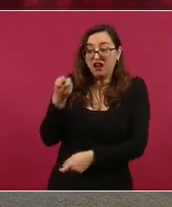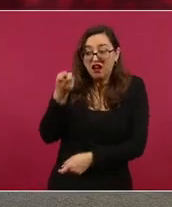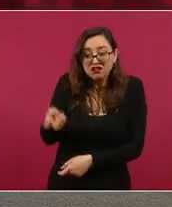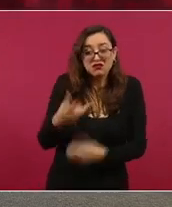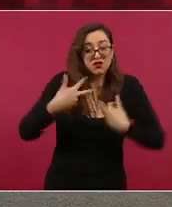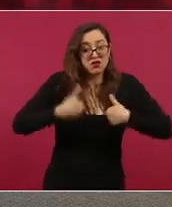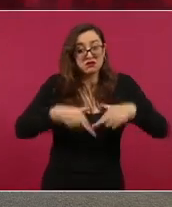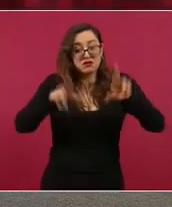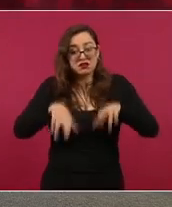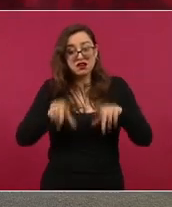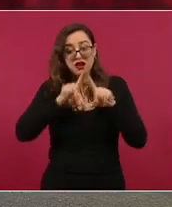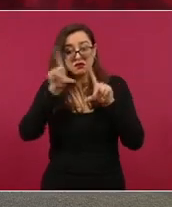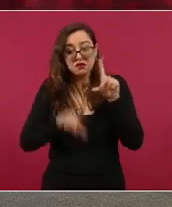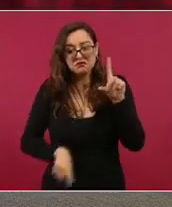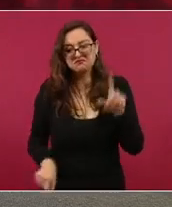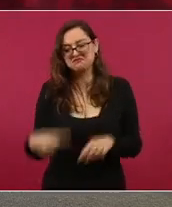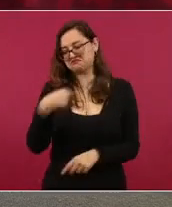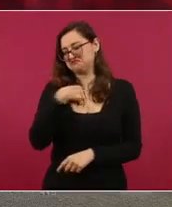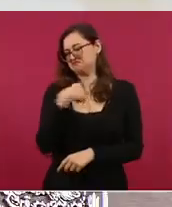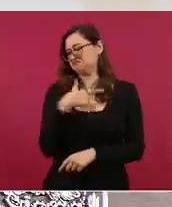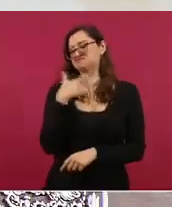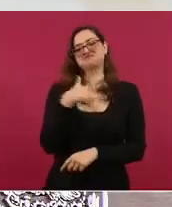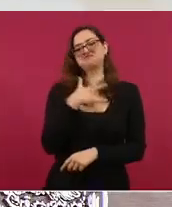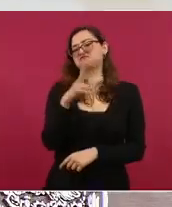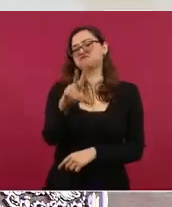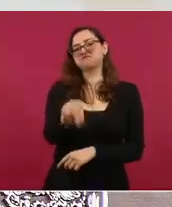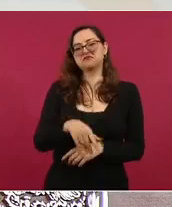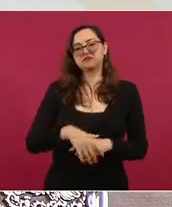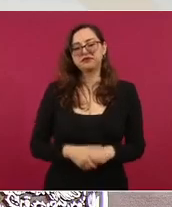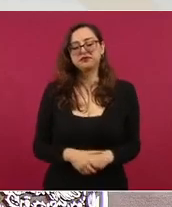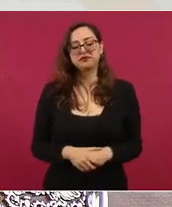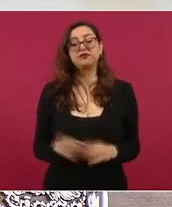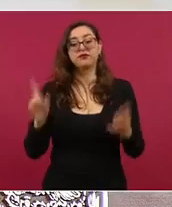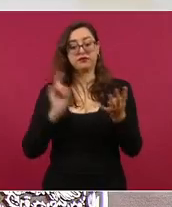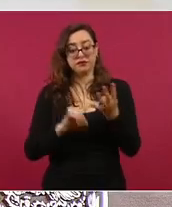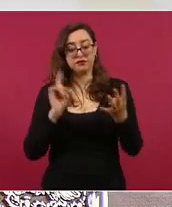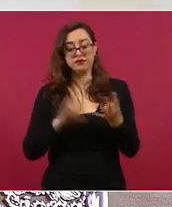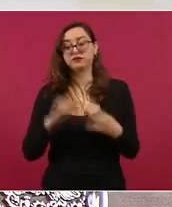representado por ello. Cuatro, fomentar la creación de escuelas de fútbol